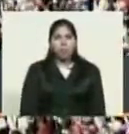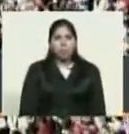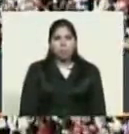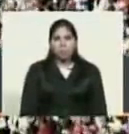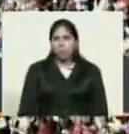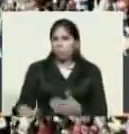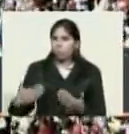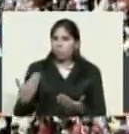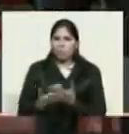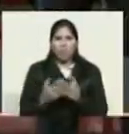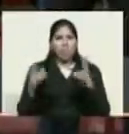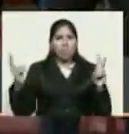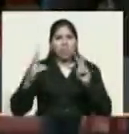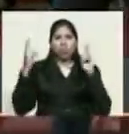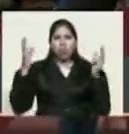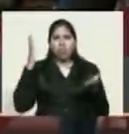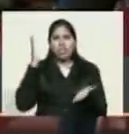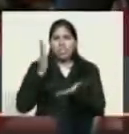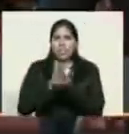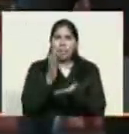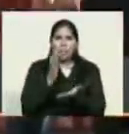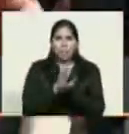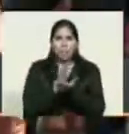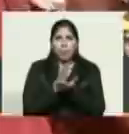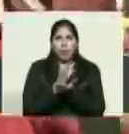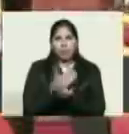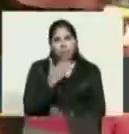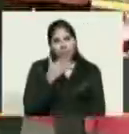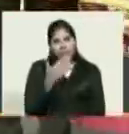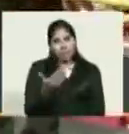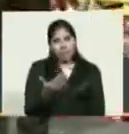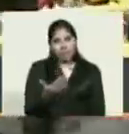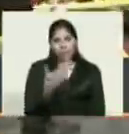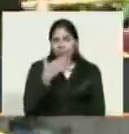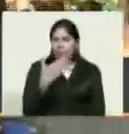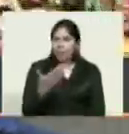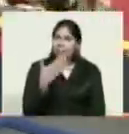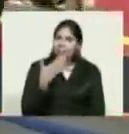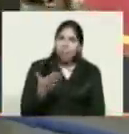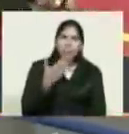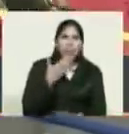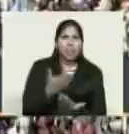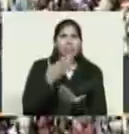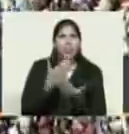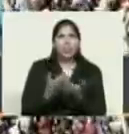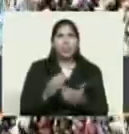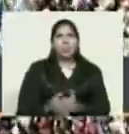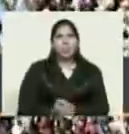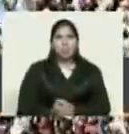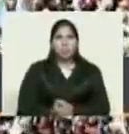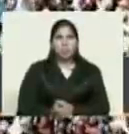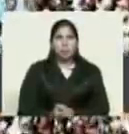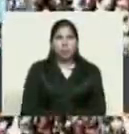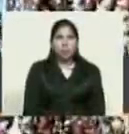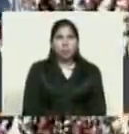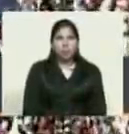¡Hasta la victoria siempre, pueblo! ¡Gracias, gracias, gracias!